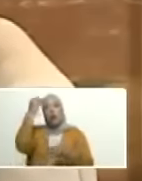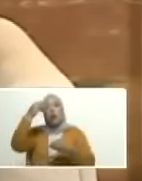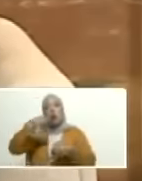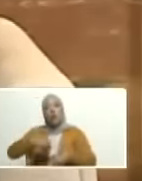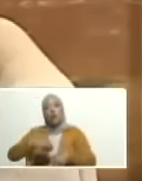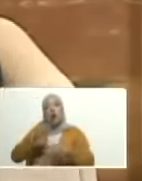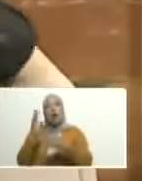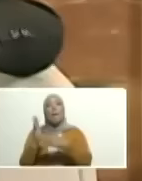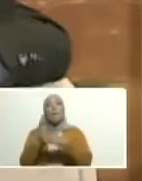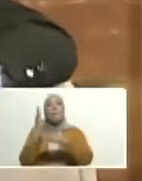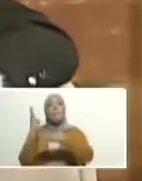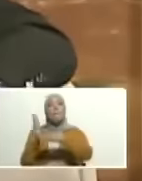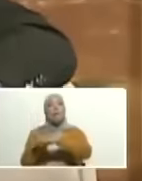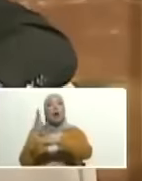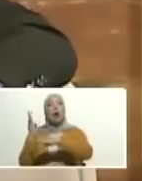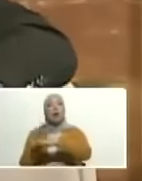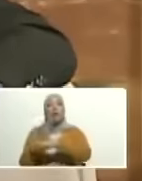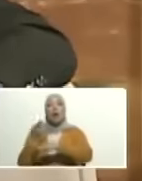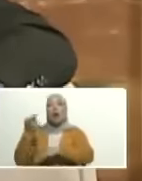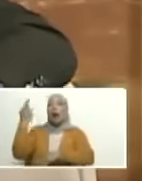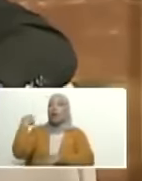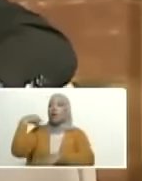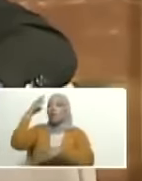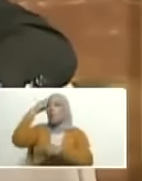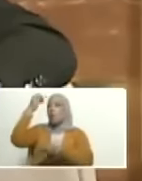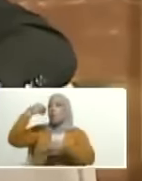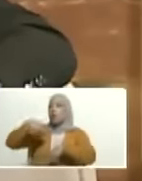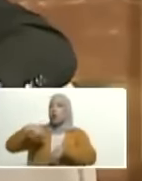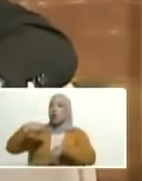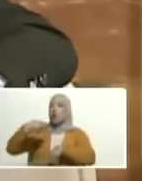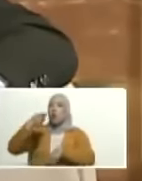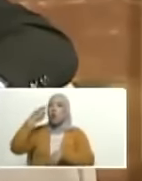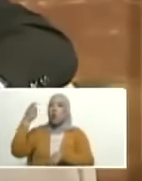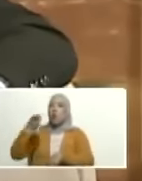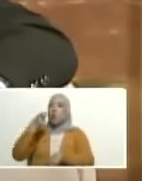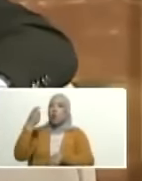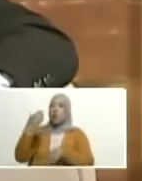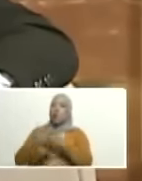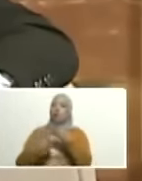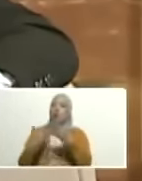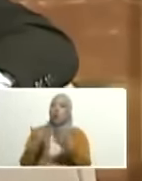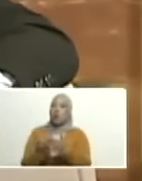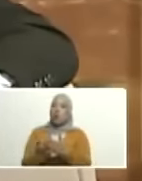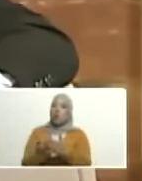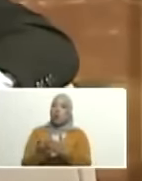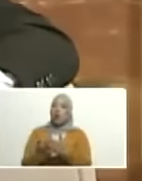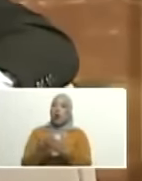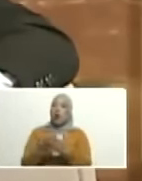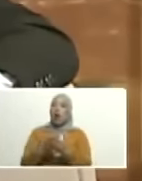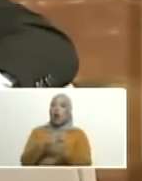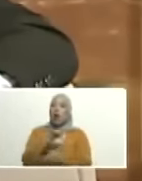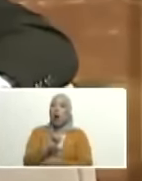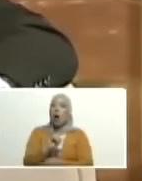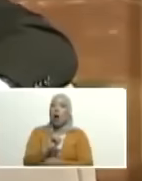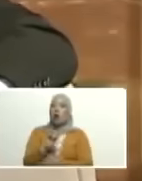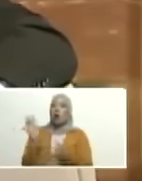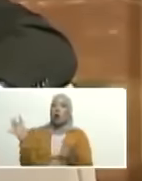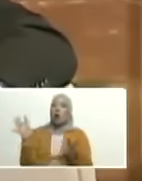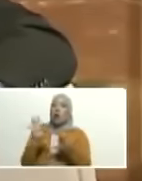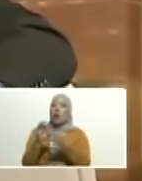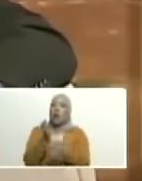Barbados firmados el día de ayer entre el gobierno bolivariano que usted preside y la plataforma